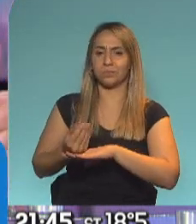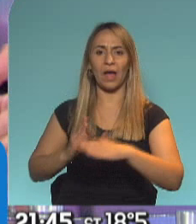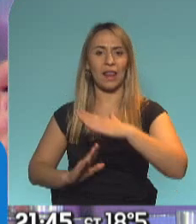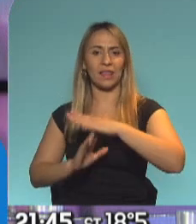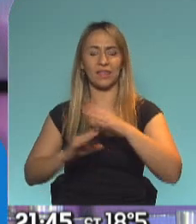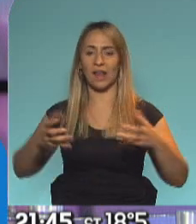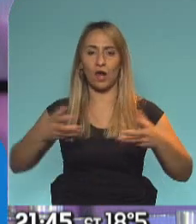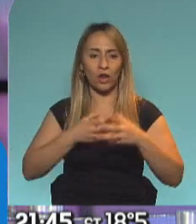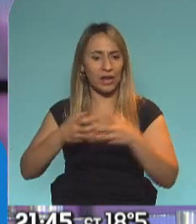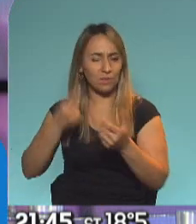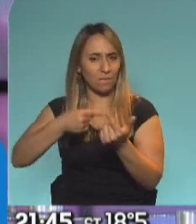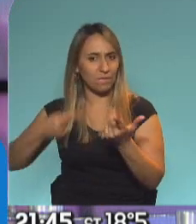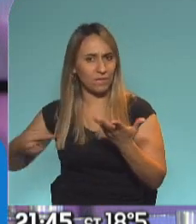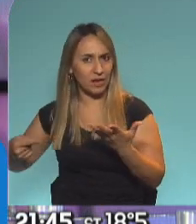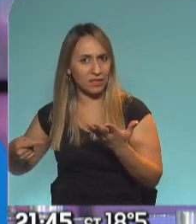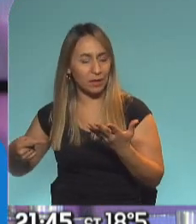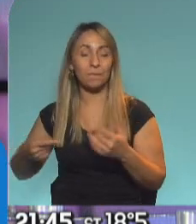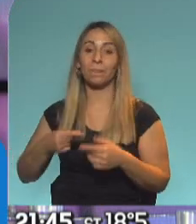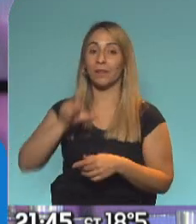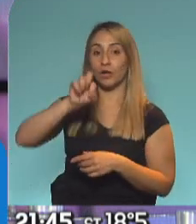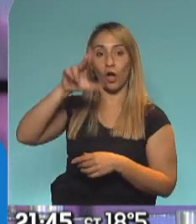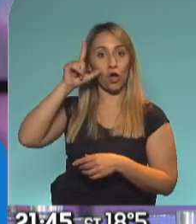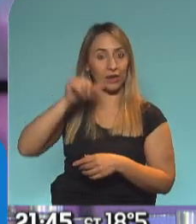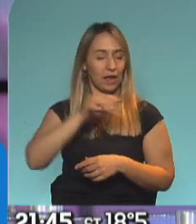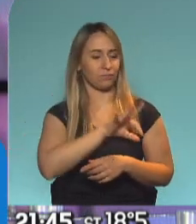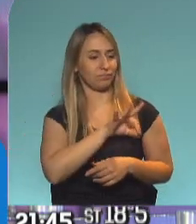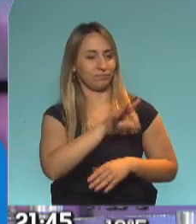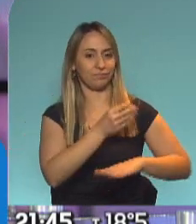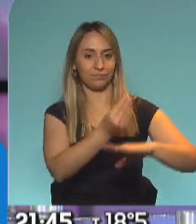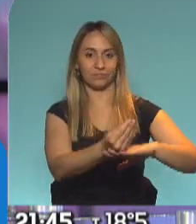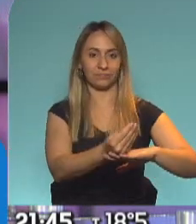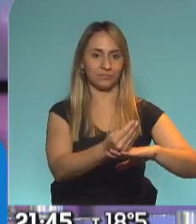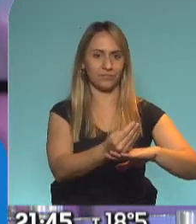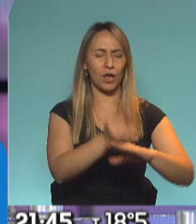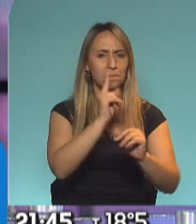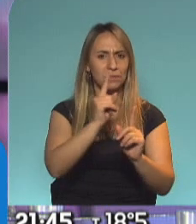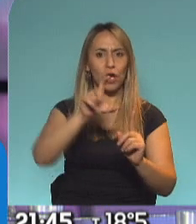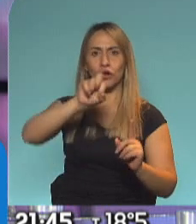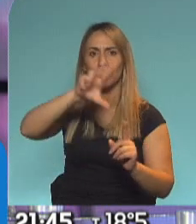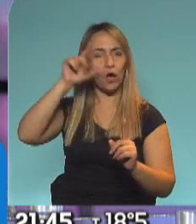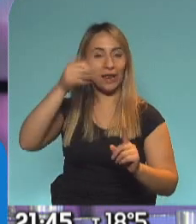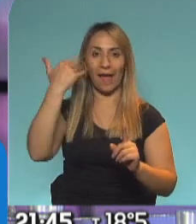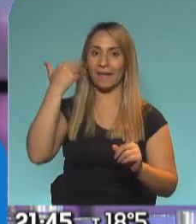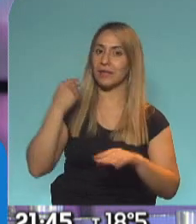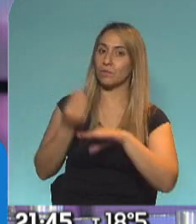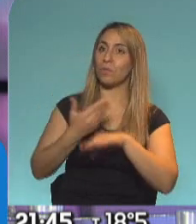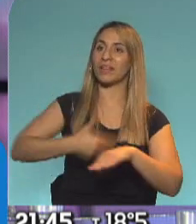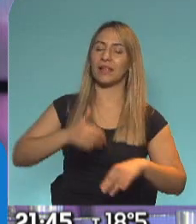la presidencia de Correa, con candidato a vice, era el mismo Rafael Correa, sí. ¿No? En su